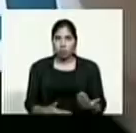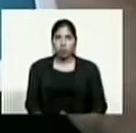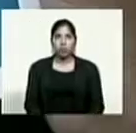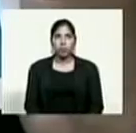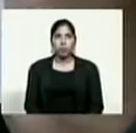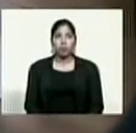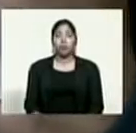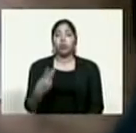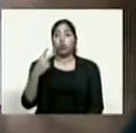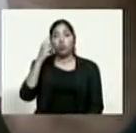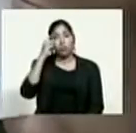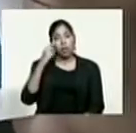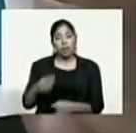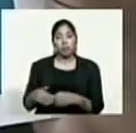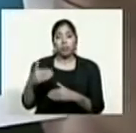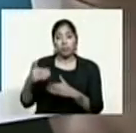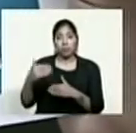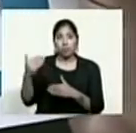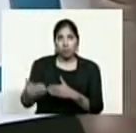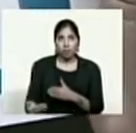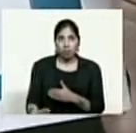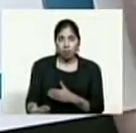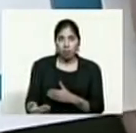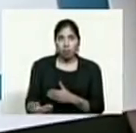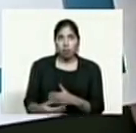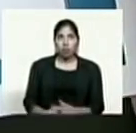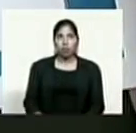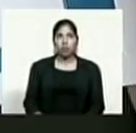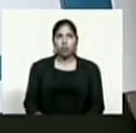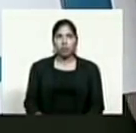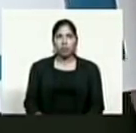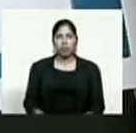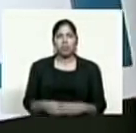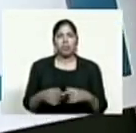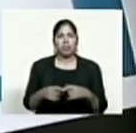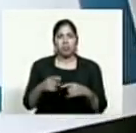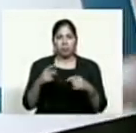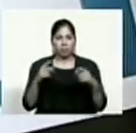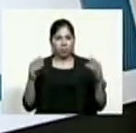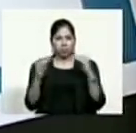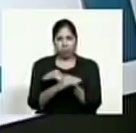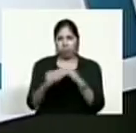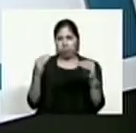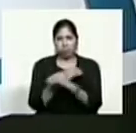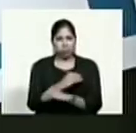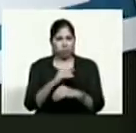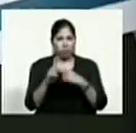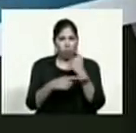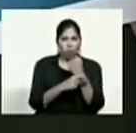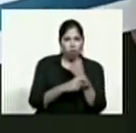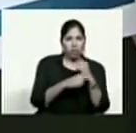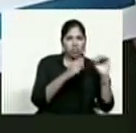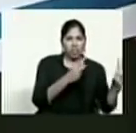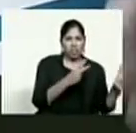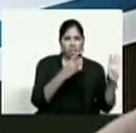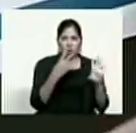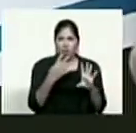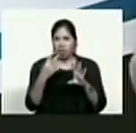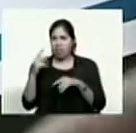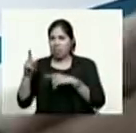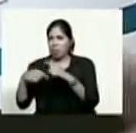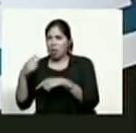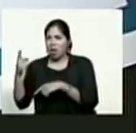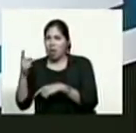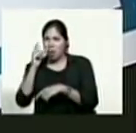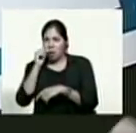Dos días después de que Guaidó dijera 79. Y el gobierno del Ecuador, que si se arrastra un